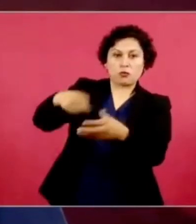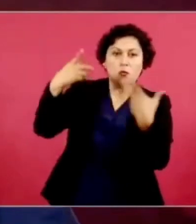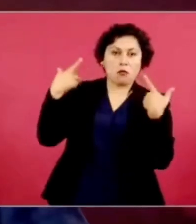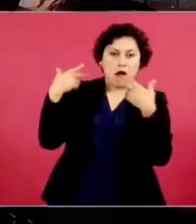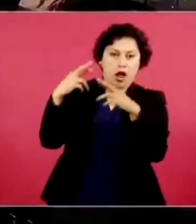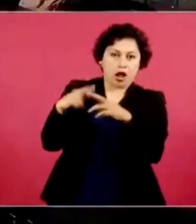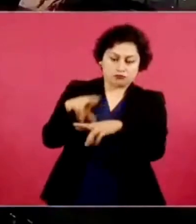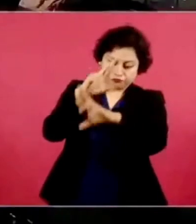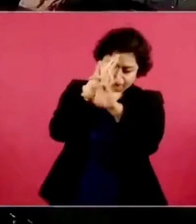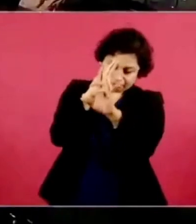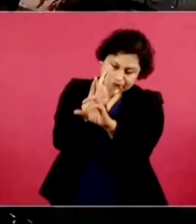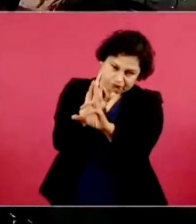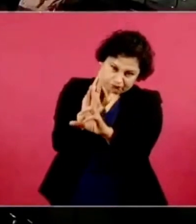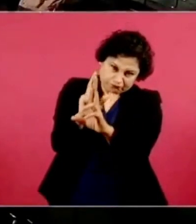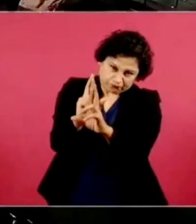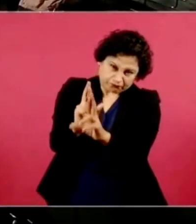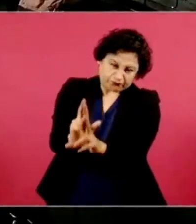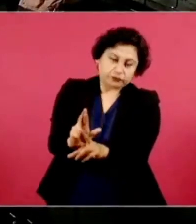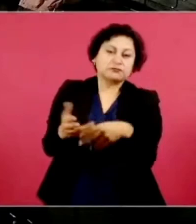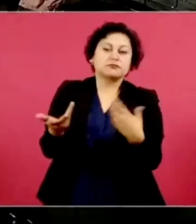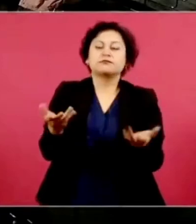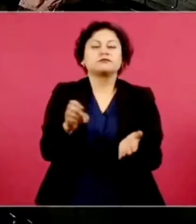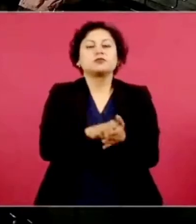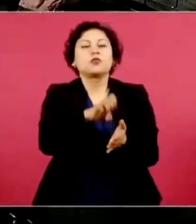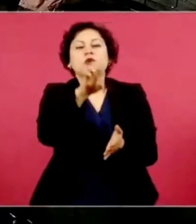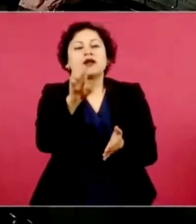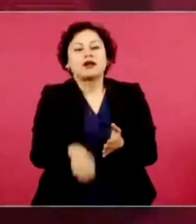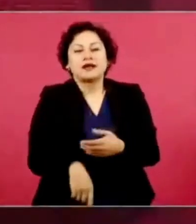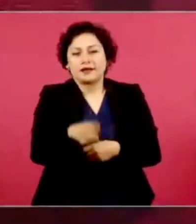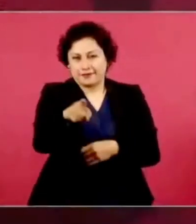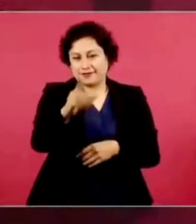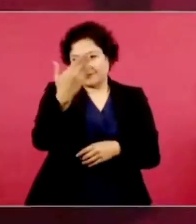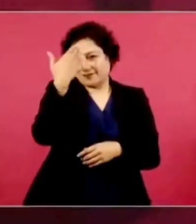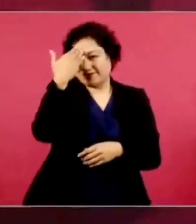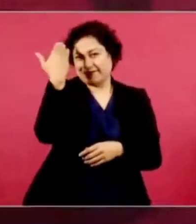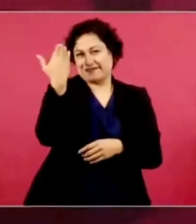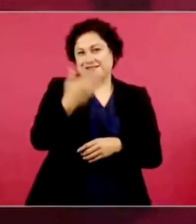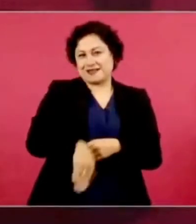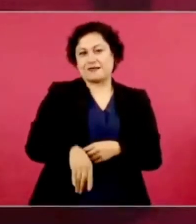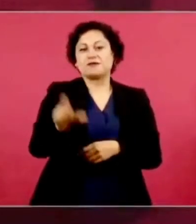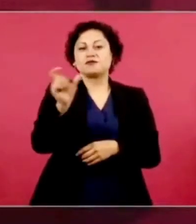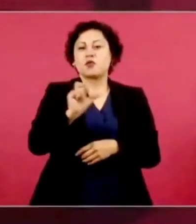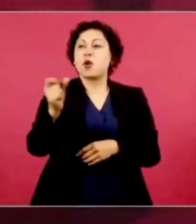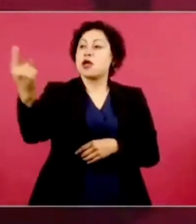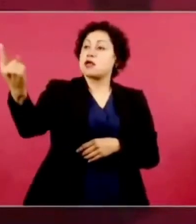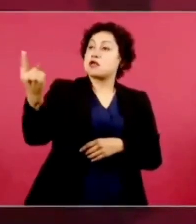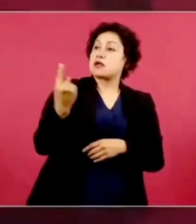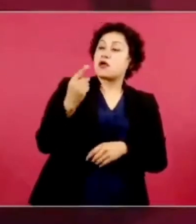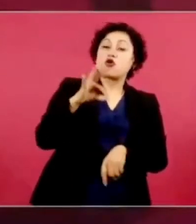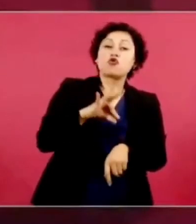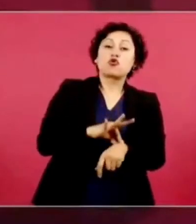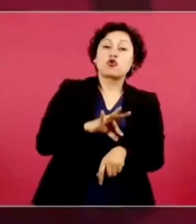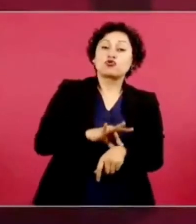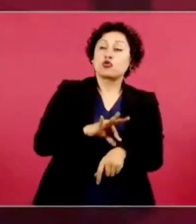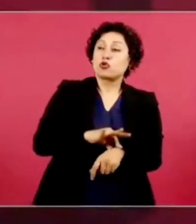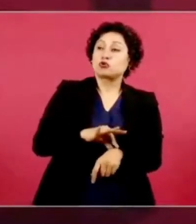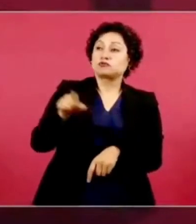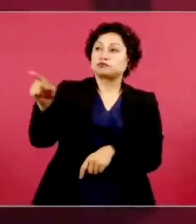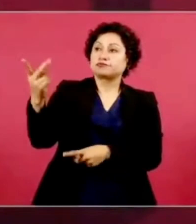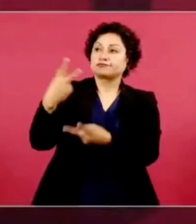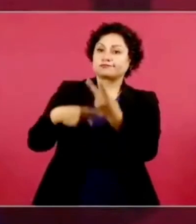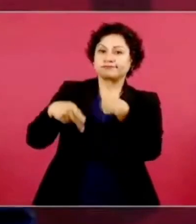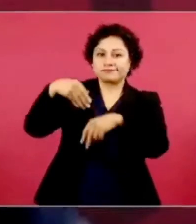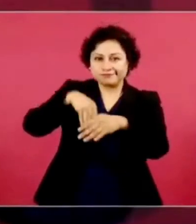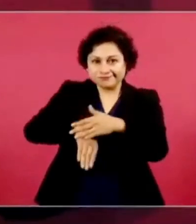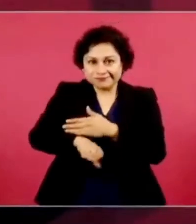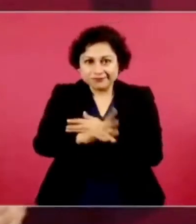Así como cuando llegaba el primer médico a un pueblo, ¿no?, a hacer su servicio social